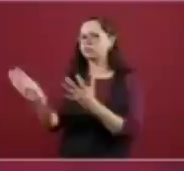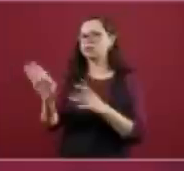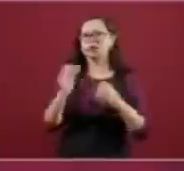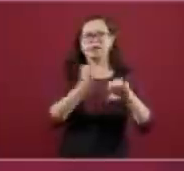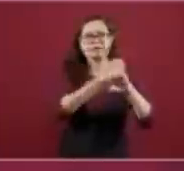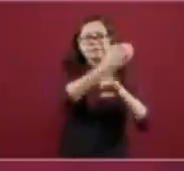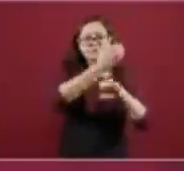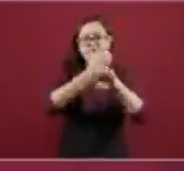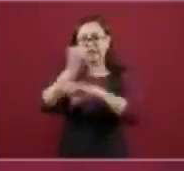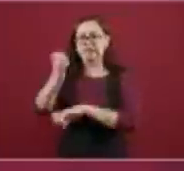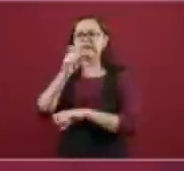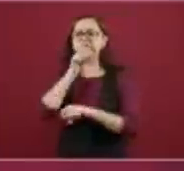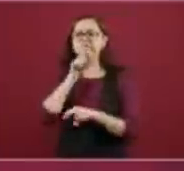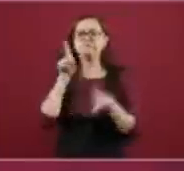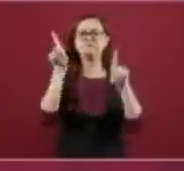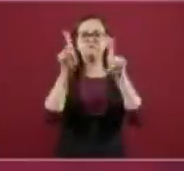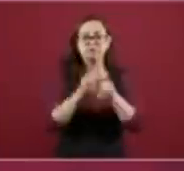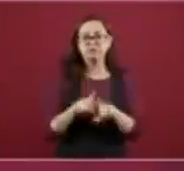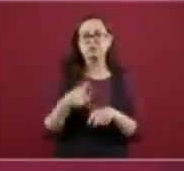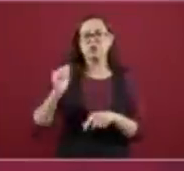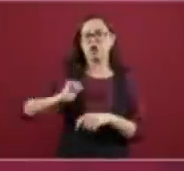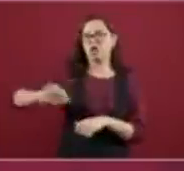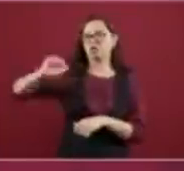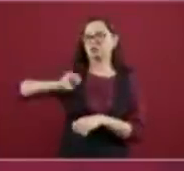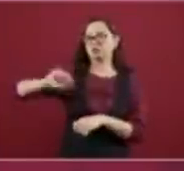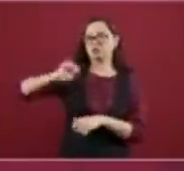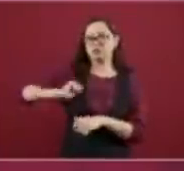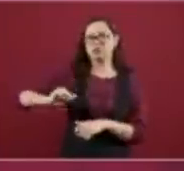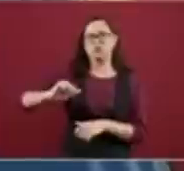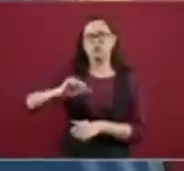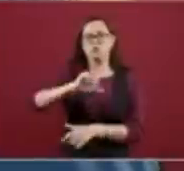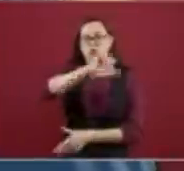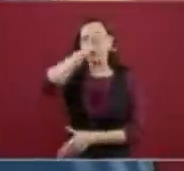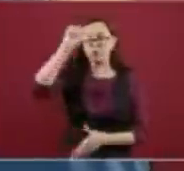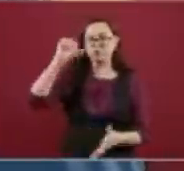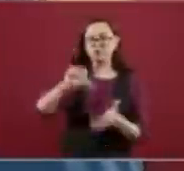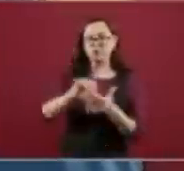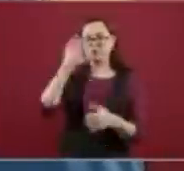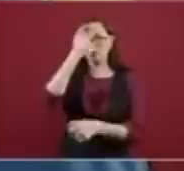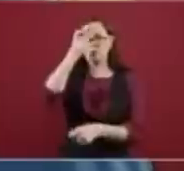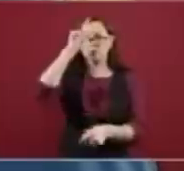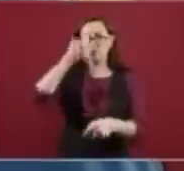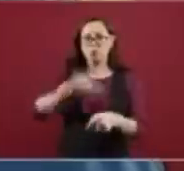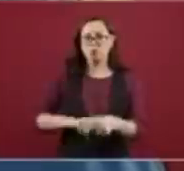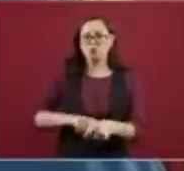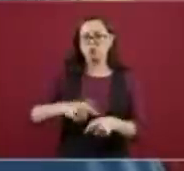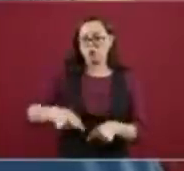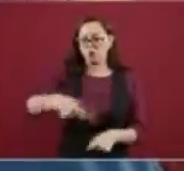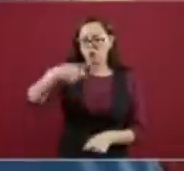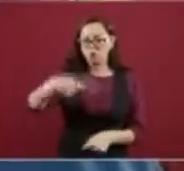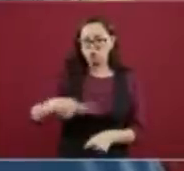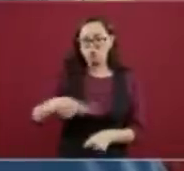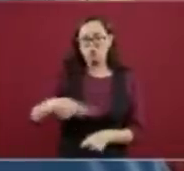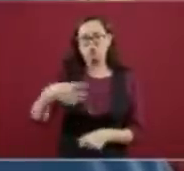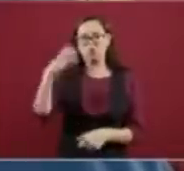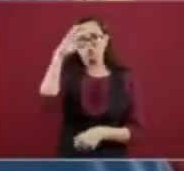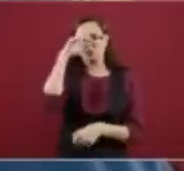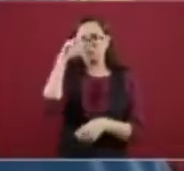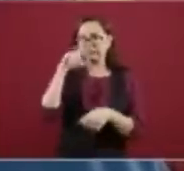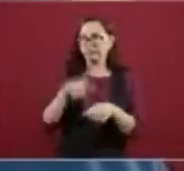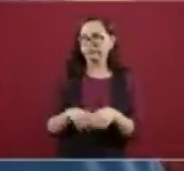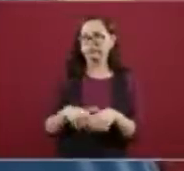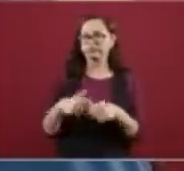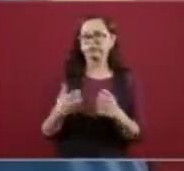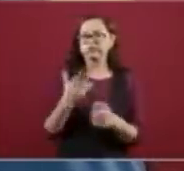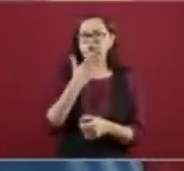los centros culturales consagrados a lo más importante de la cultura nacional y universal, son parte de